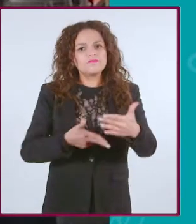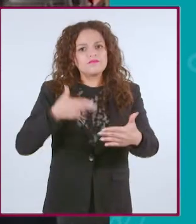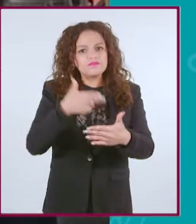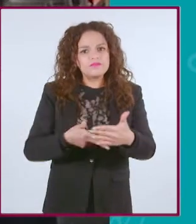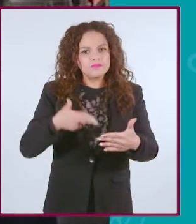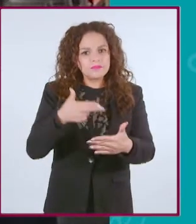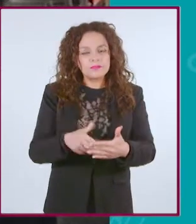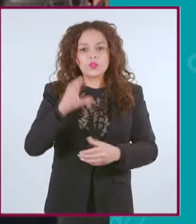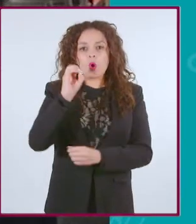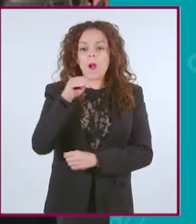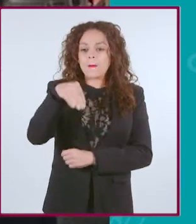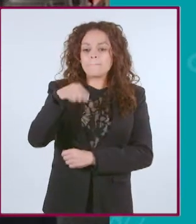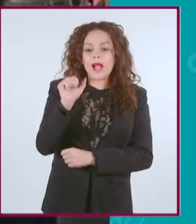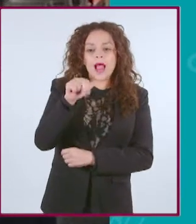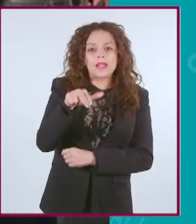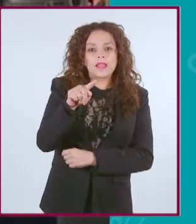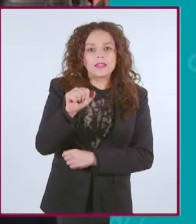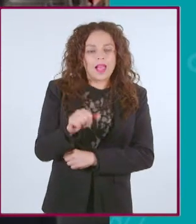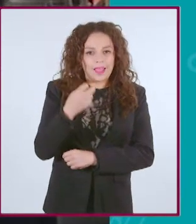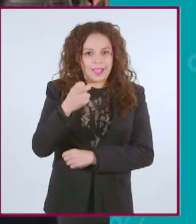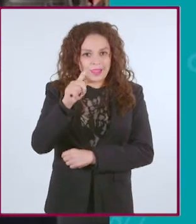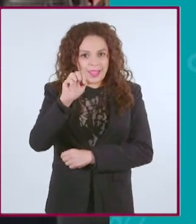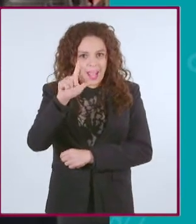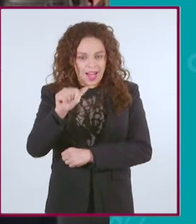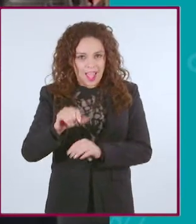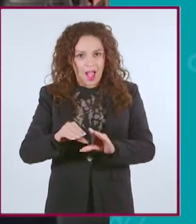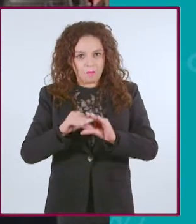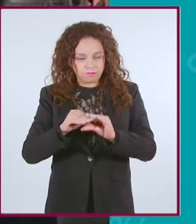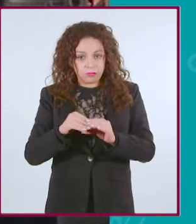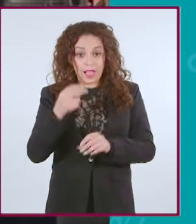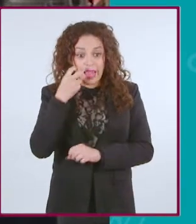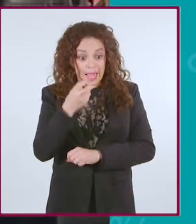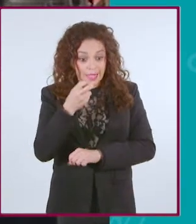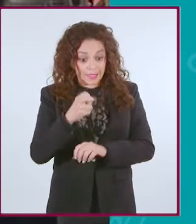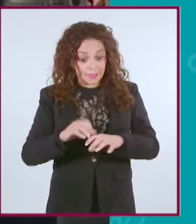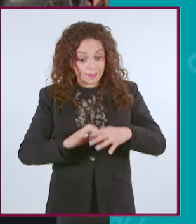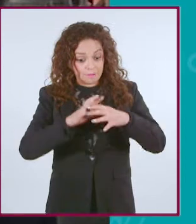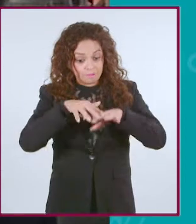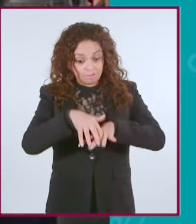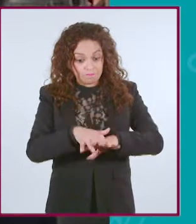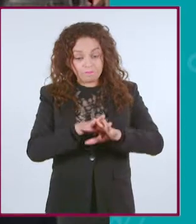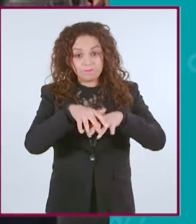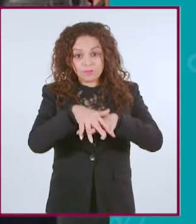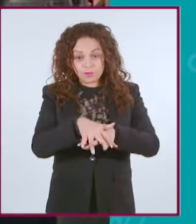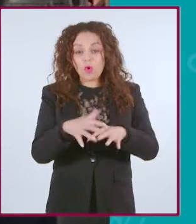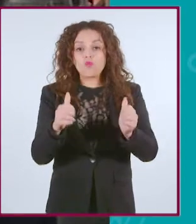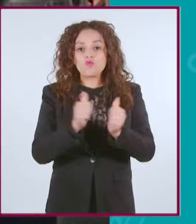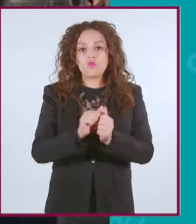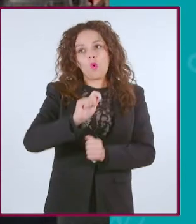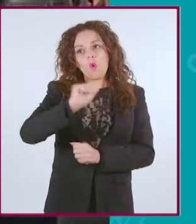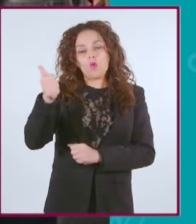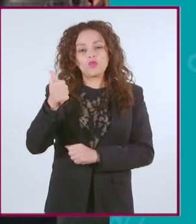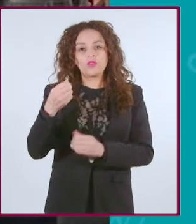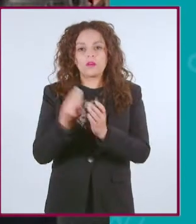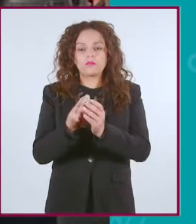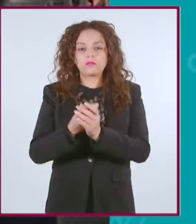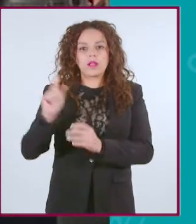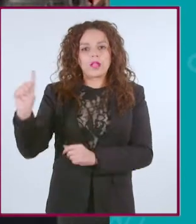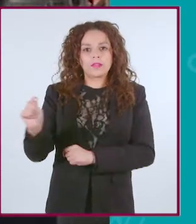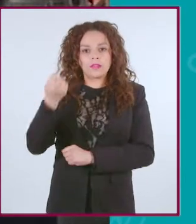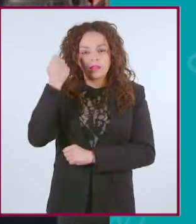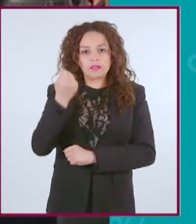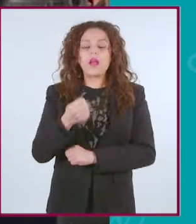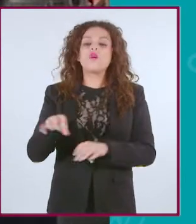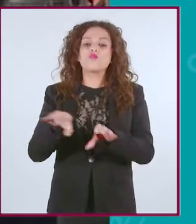la manta. En fin, hay esa serie de tejidos que se logran con otra tecnología que es el cruzamiento